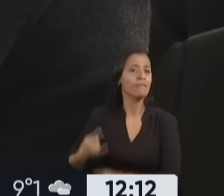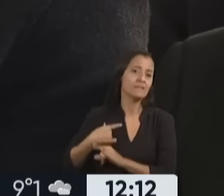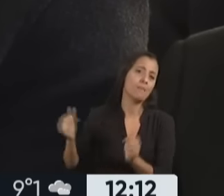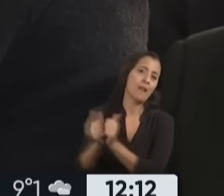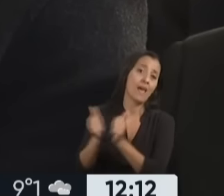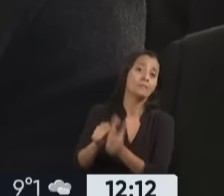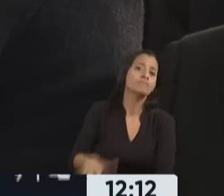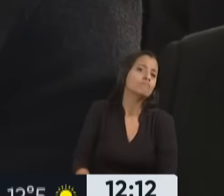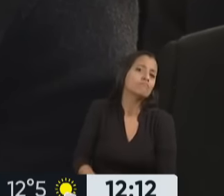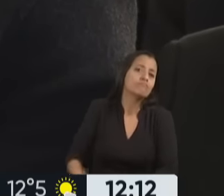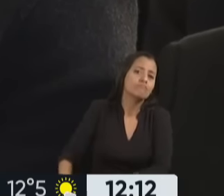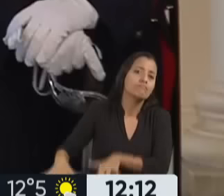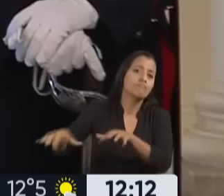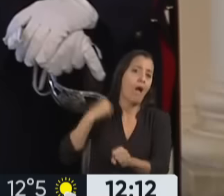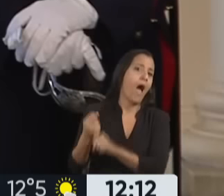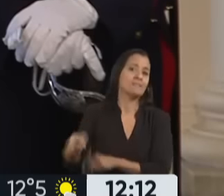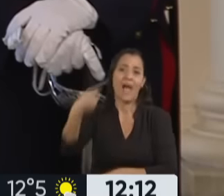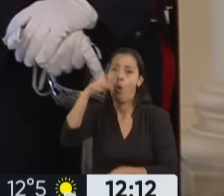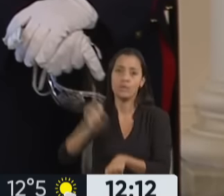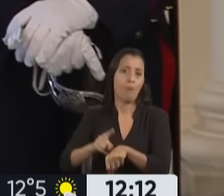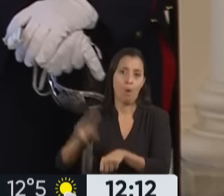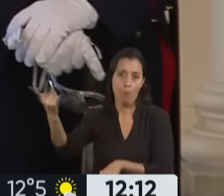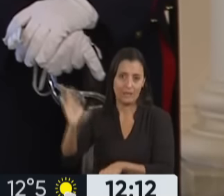desde mi infancia hasta su último latir.